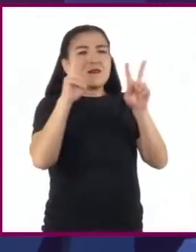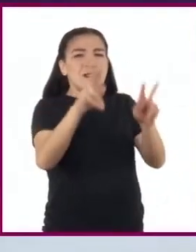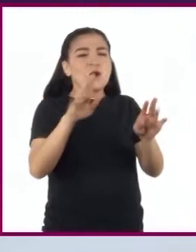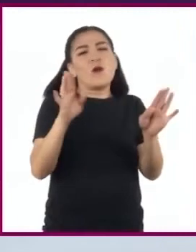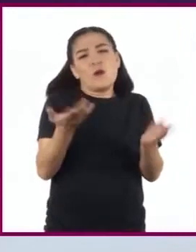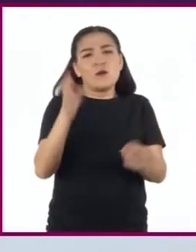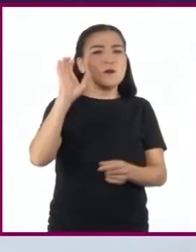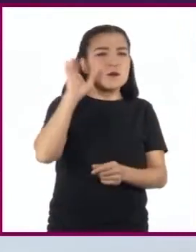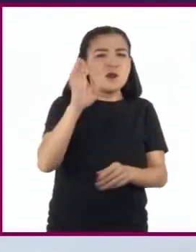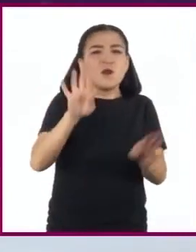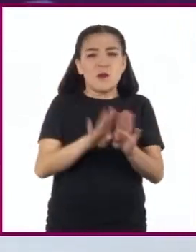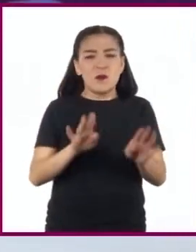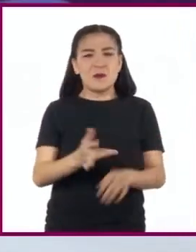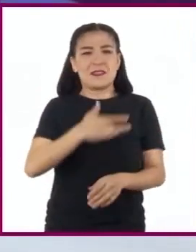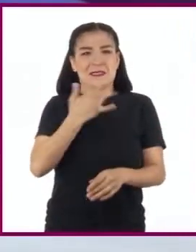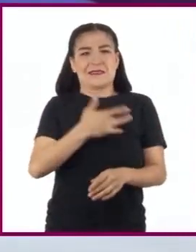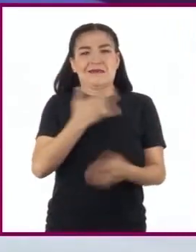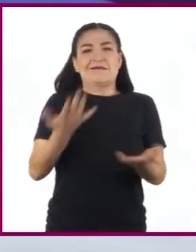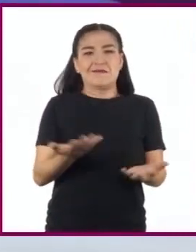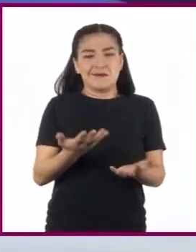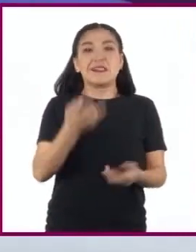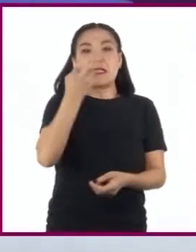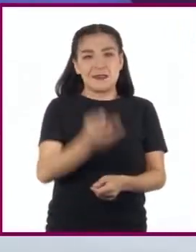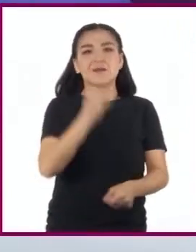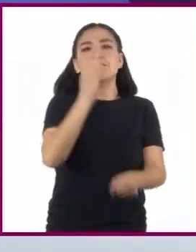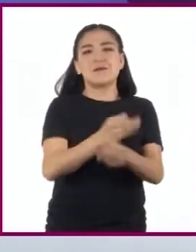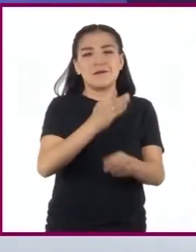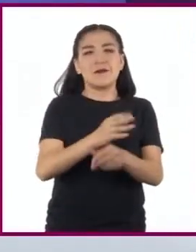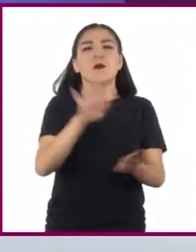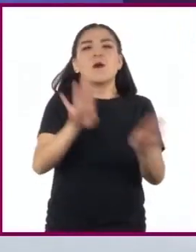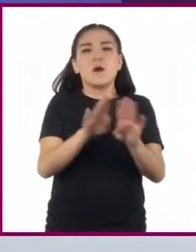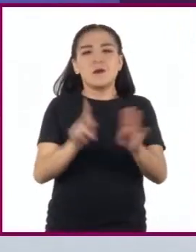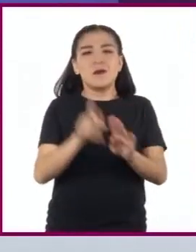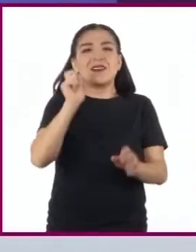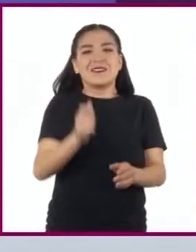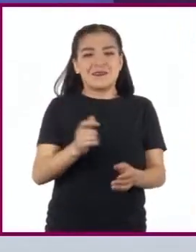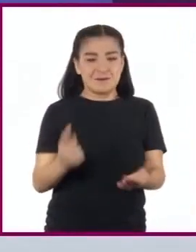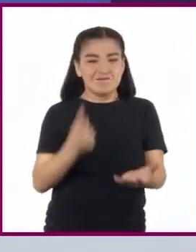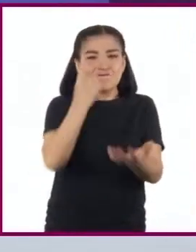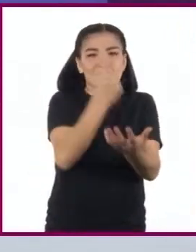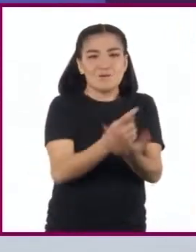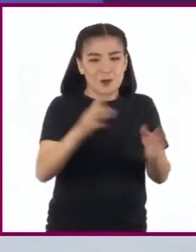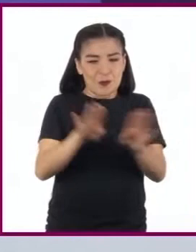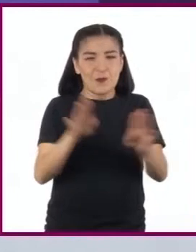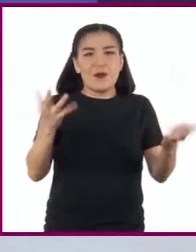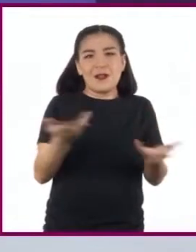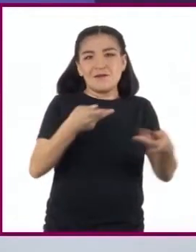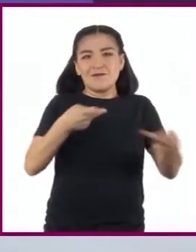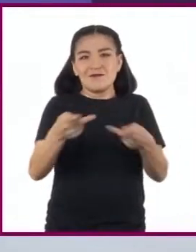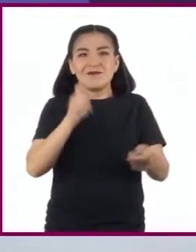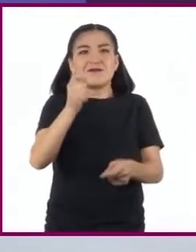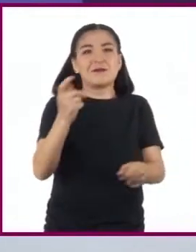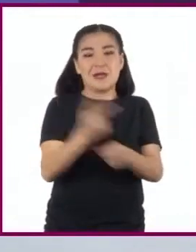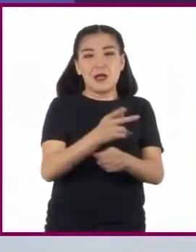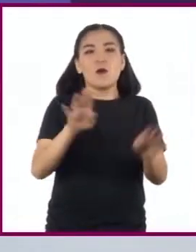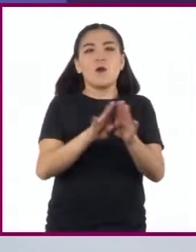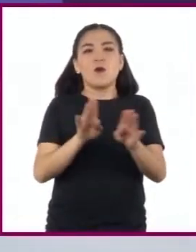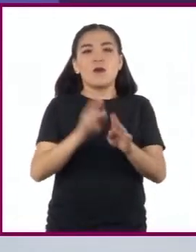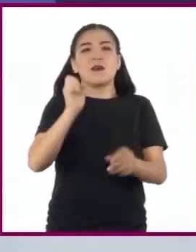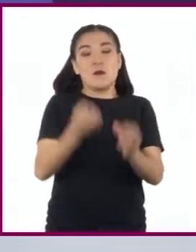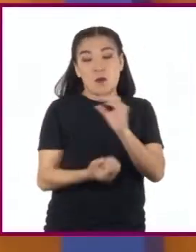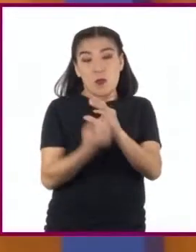escuchan. En ese momento, nos sentimos protagonistas de lo ocurrido. Si logramos interesar o aportar